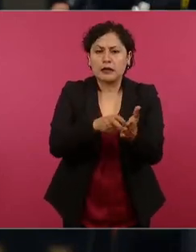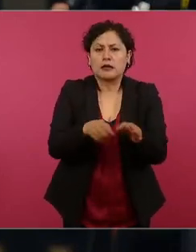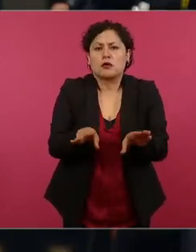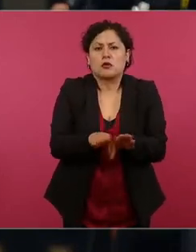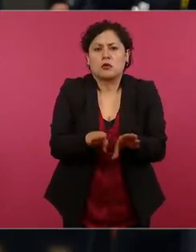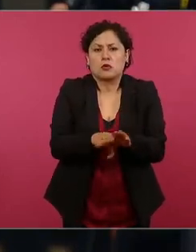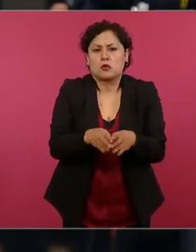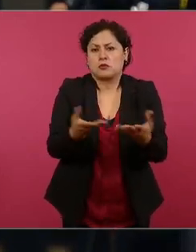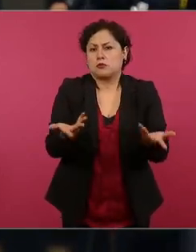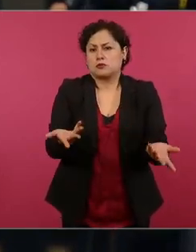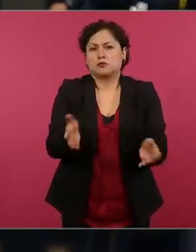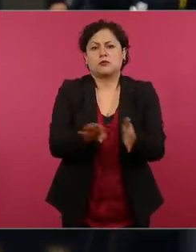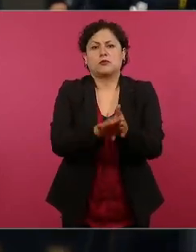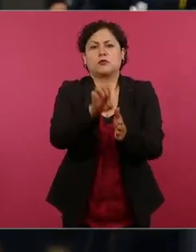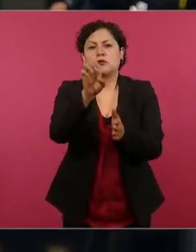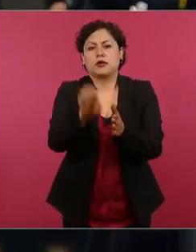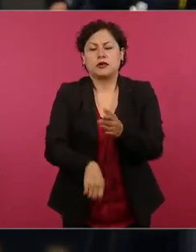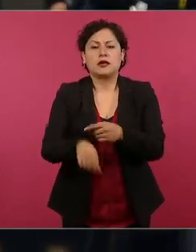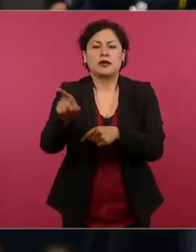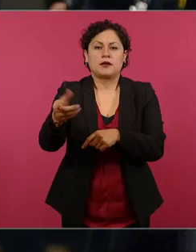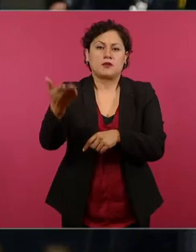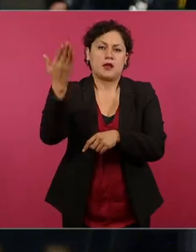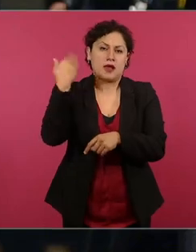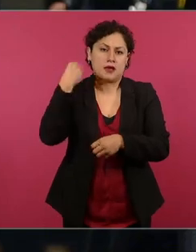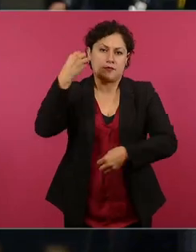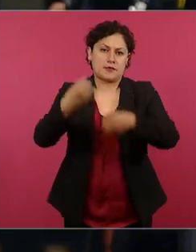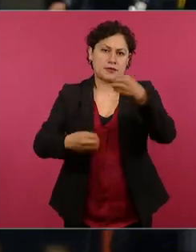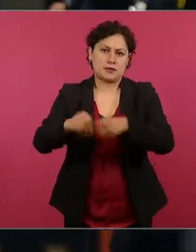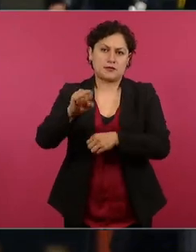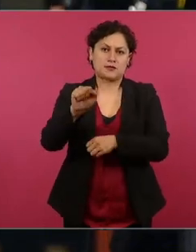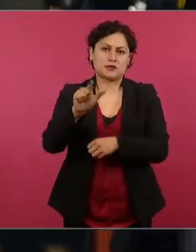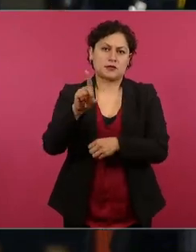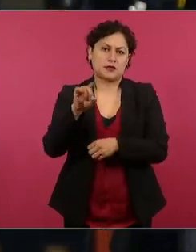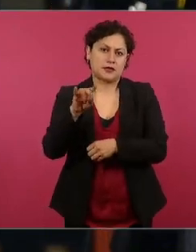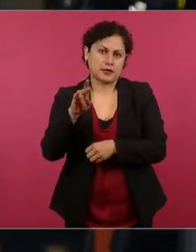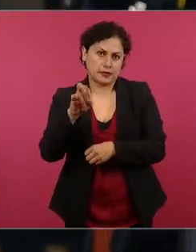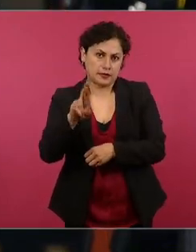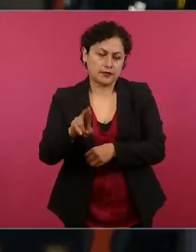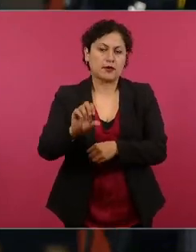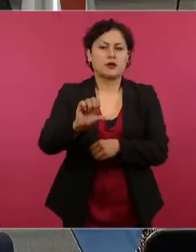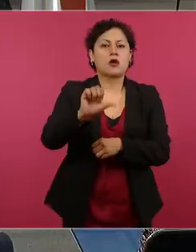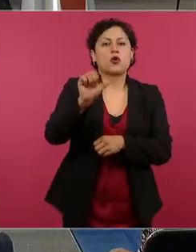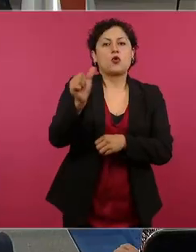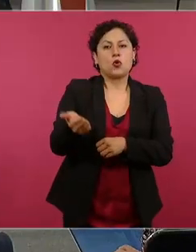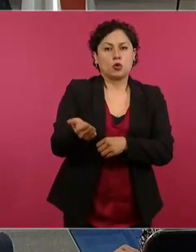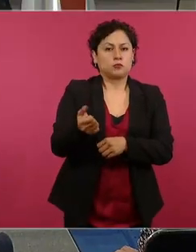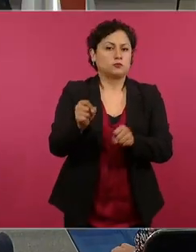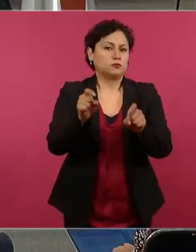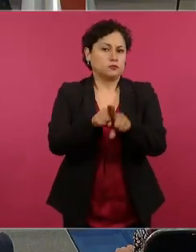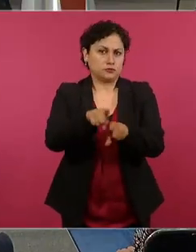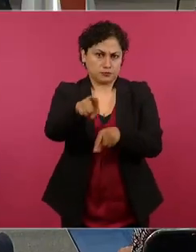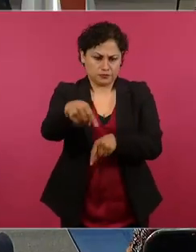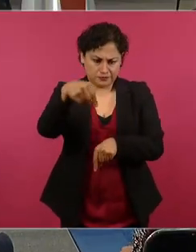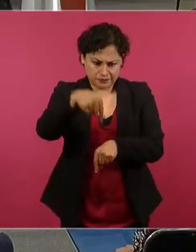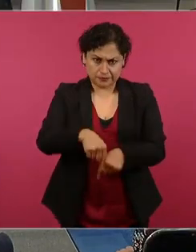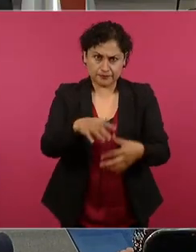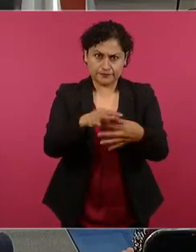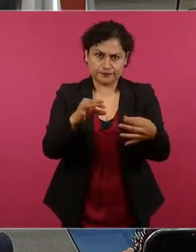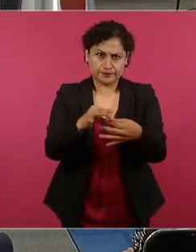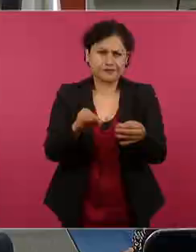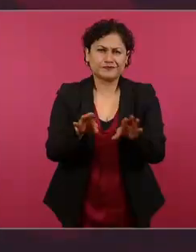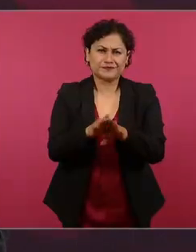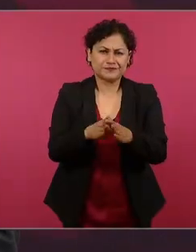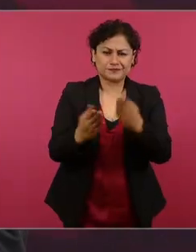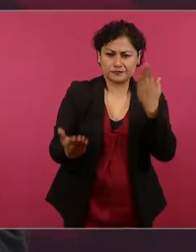el último caso del ministro Saldívar y otros casos que usted aquí ha mencionado, pues del otro lado? Pues lo mejor